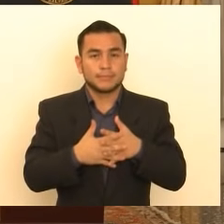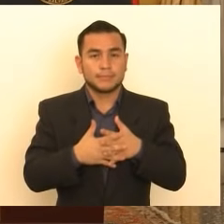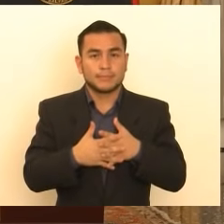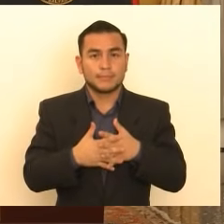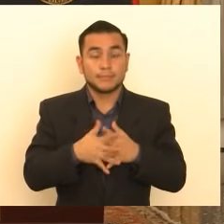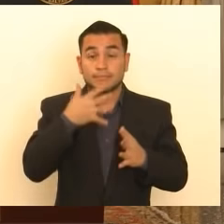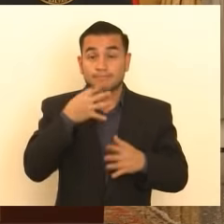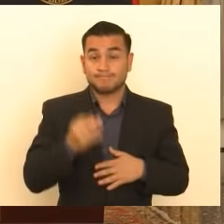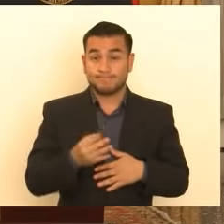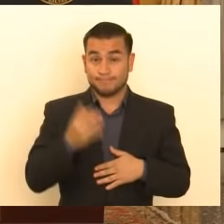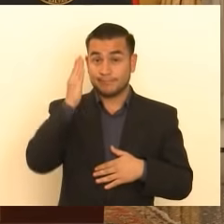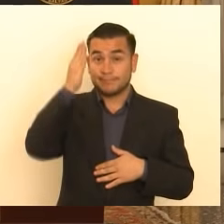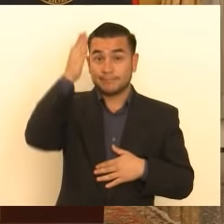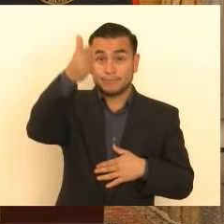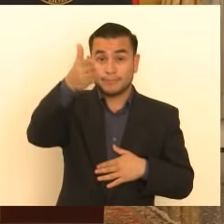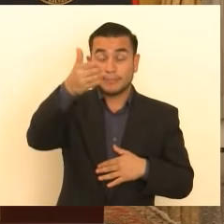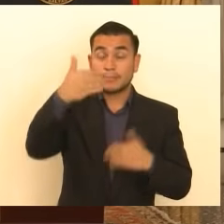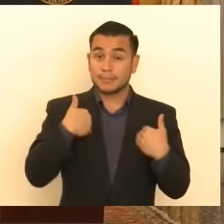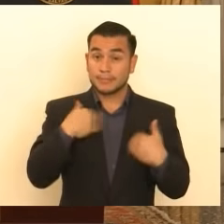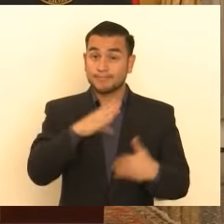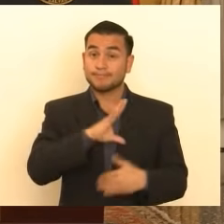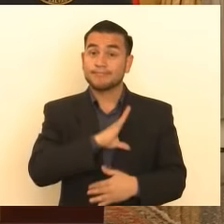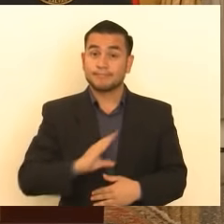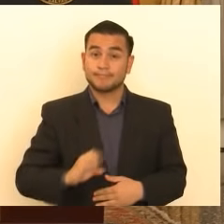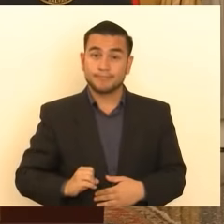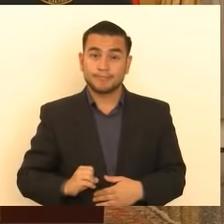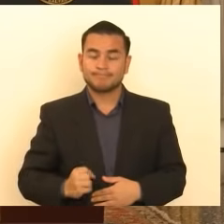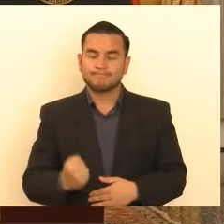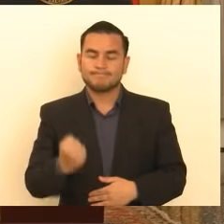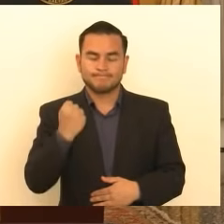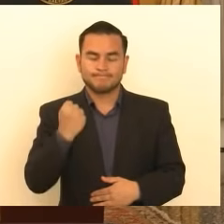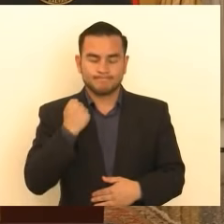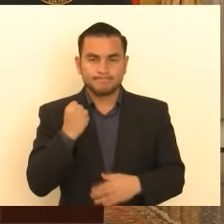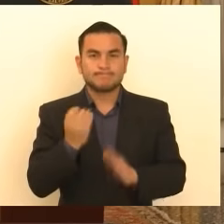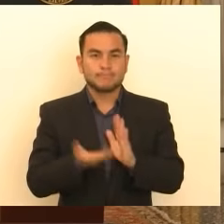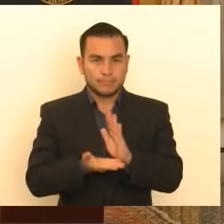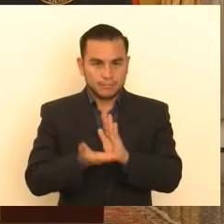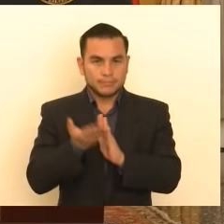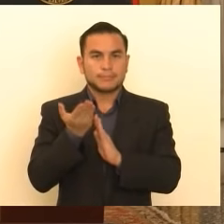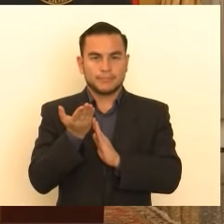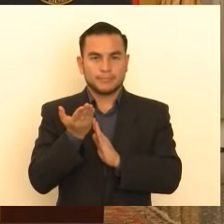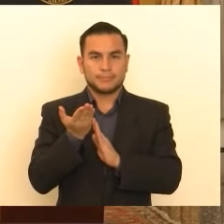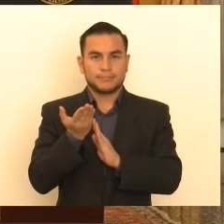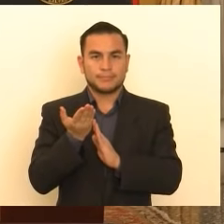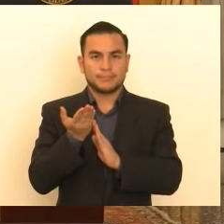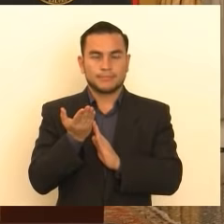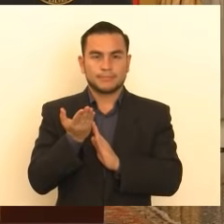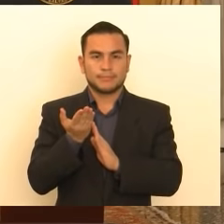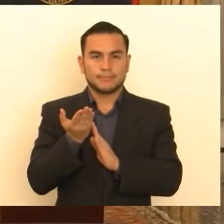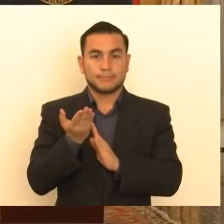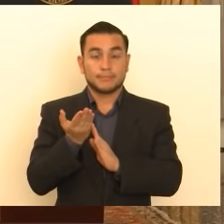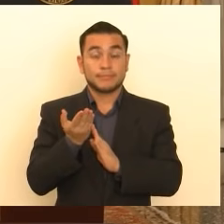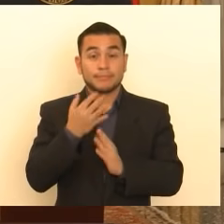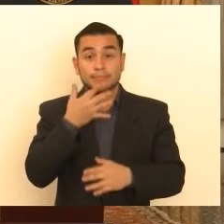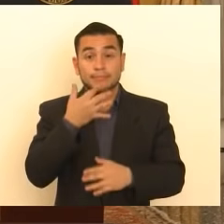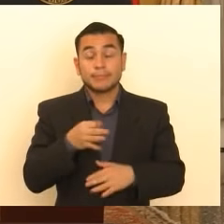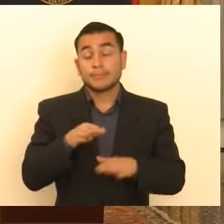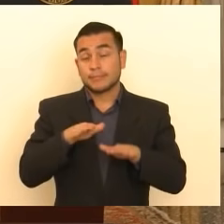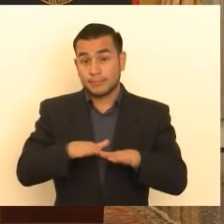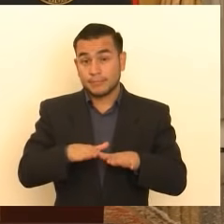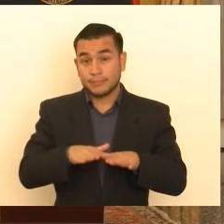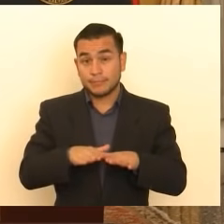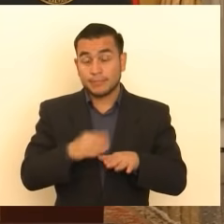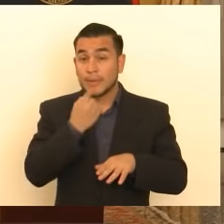el futuro que tiene nuestro país es mucho mayor de lo que nos imaginamos. Así que quiero agradecer